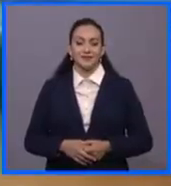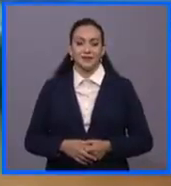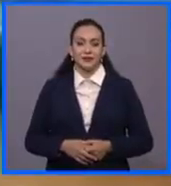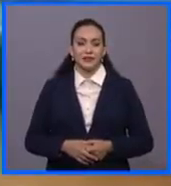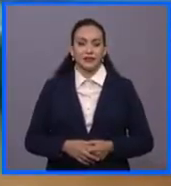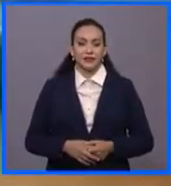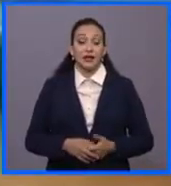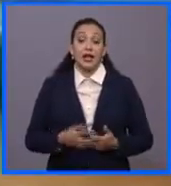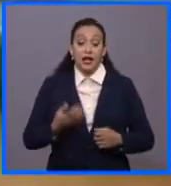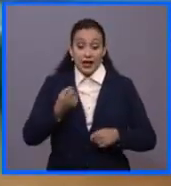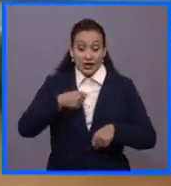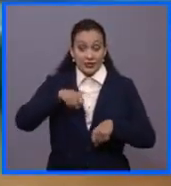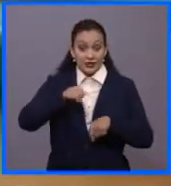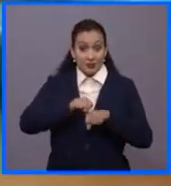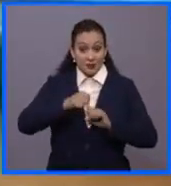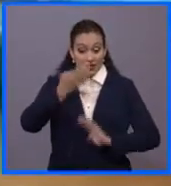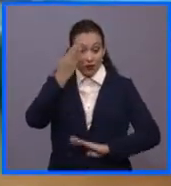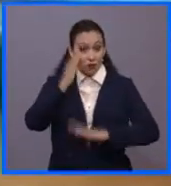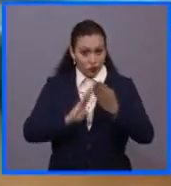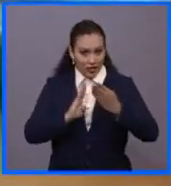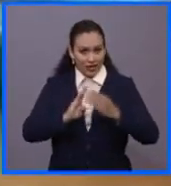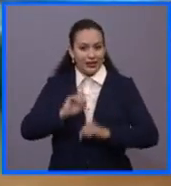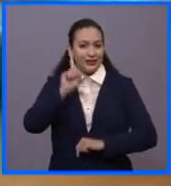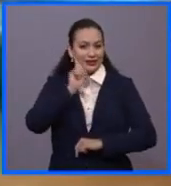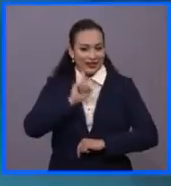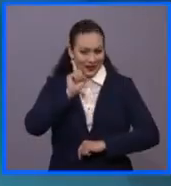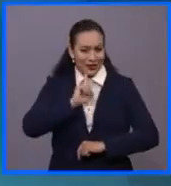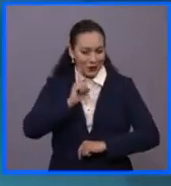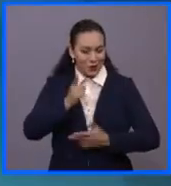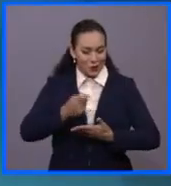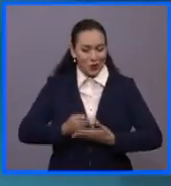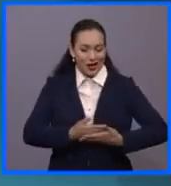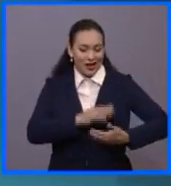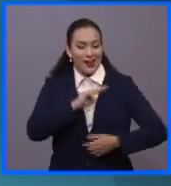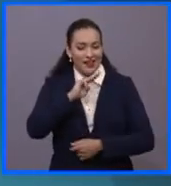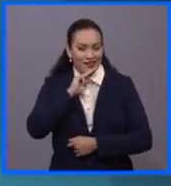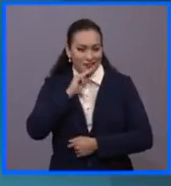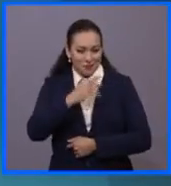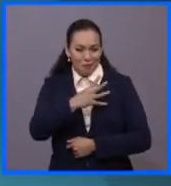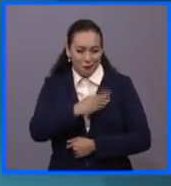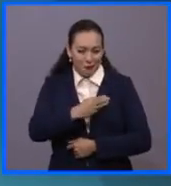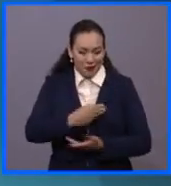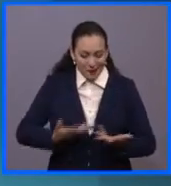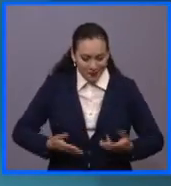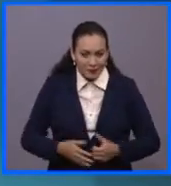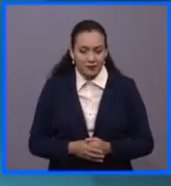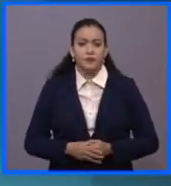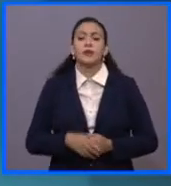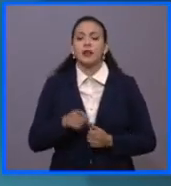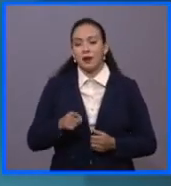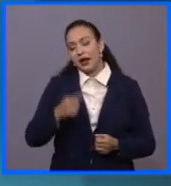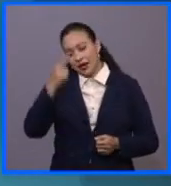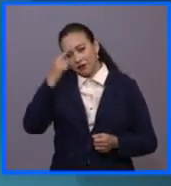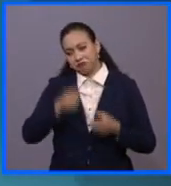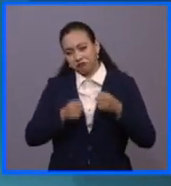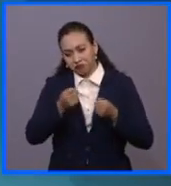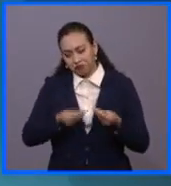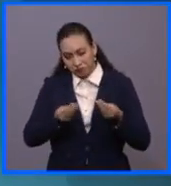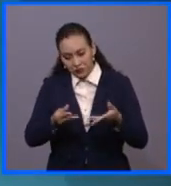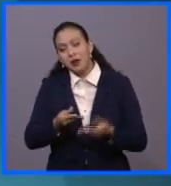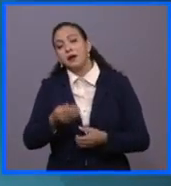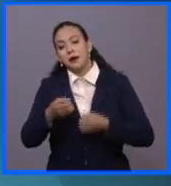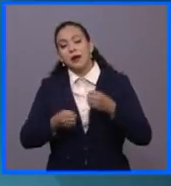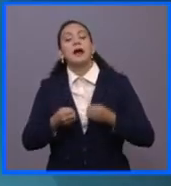En la Semana Mundial de la Lactancia Materna, que concluye el próximo 7 de agosto, la Unidad de Conocimiento Científico y Derechos Humanos de la